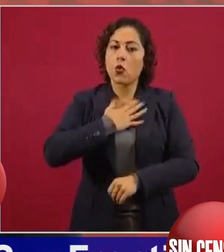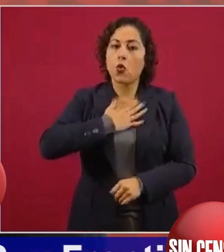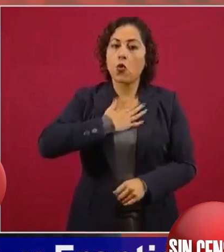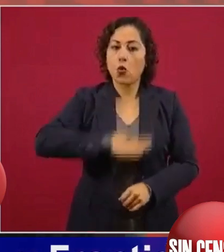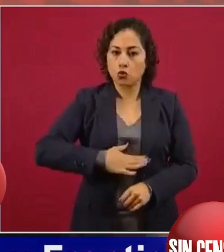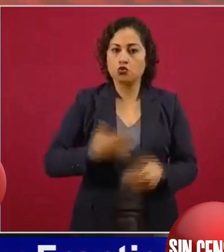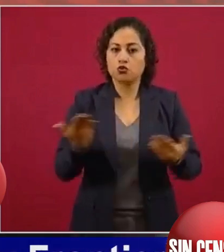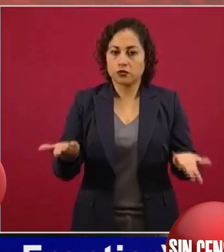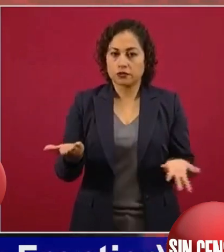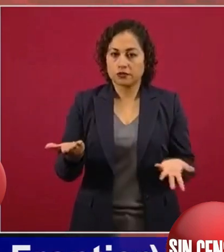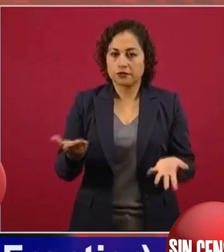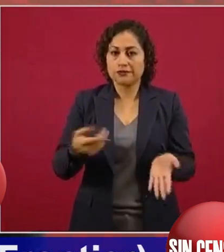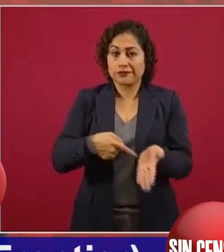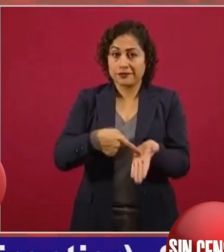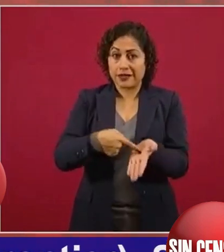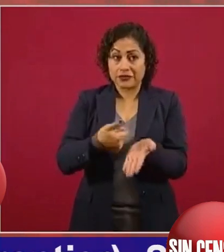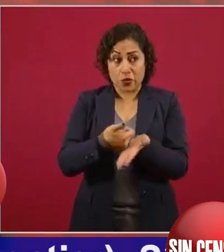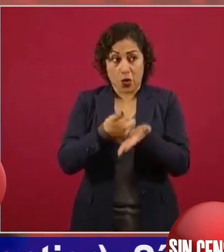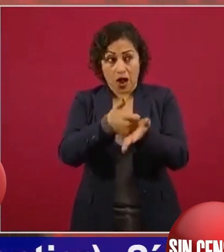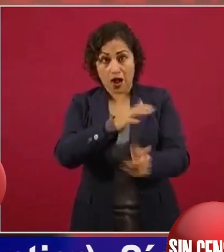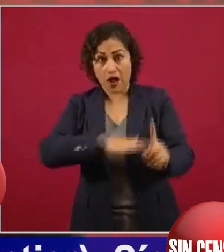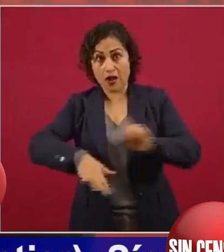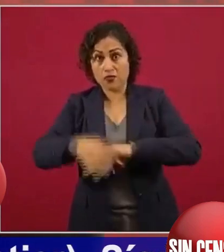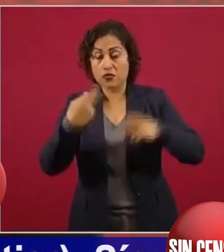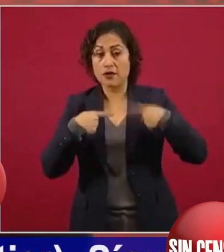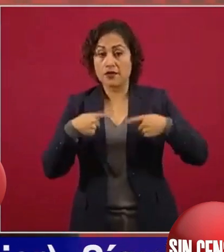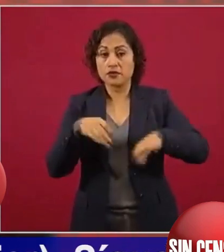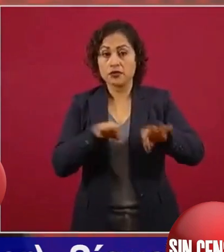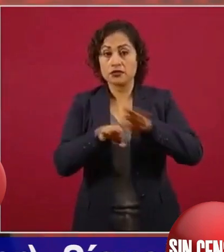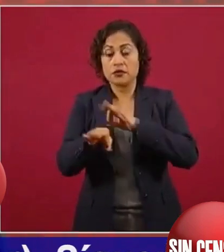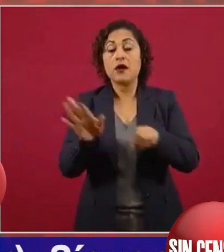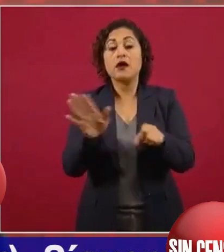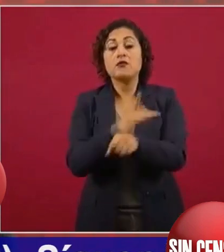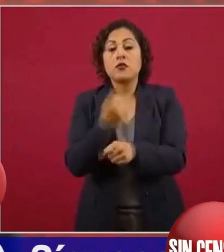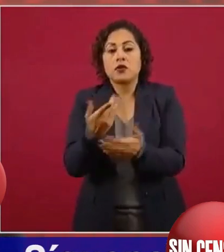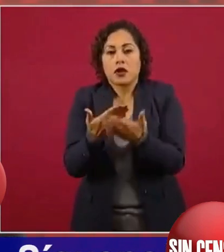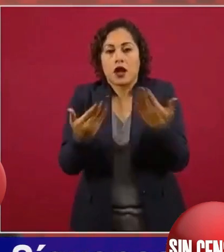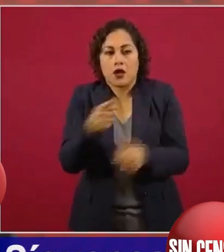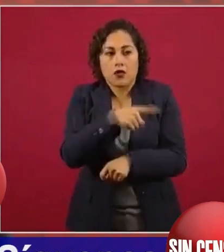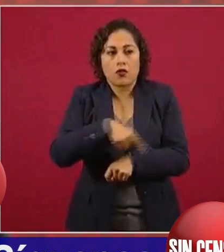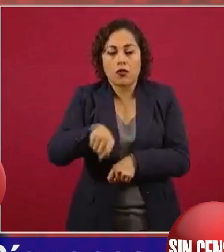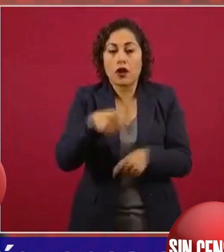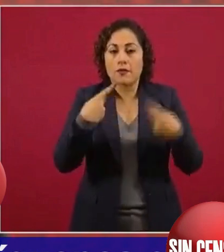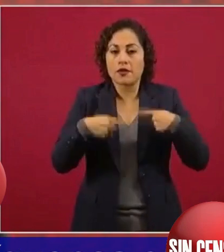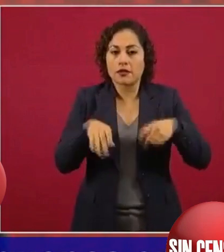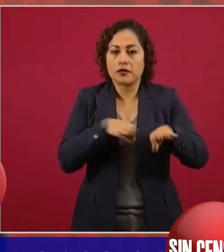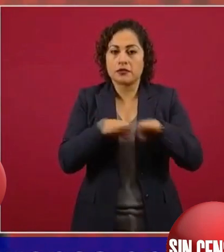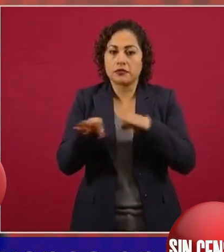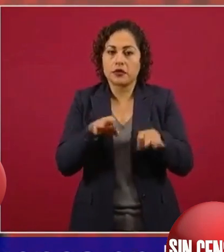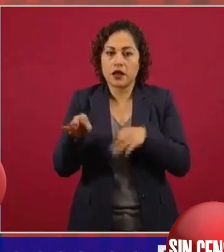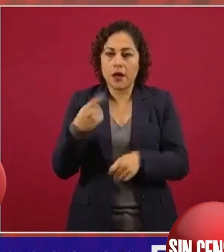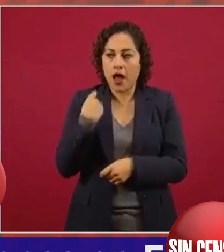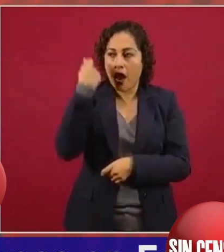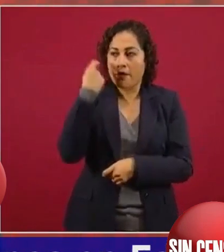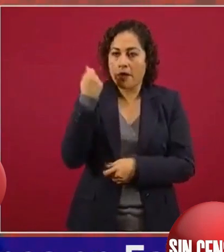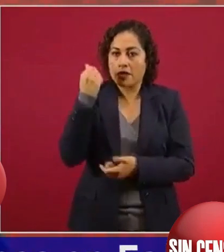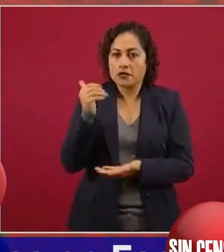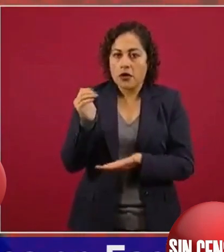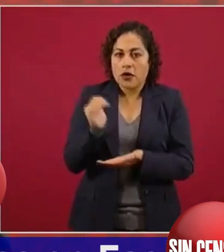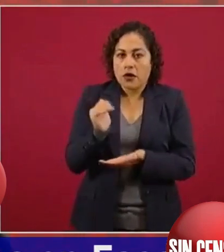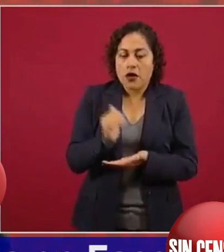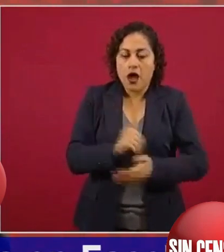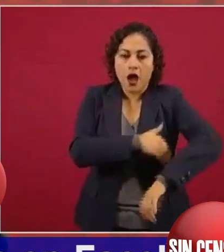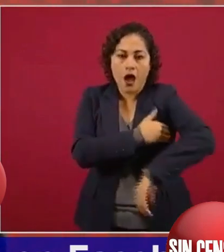que el trabajador va a poder ahorrar más, no paga tanto por